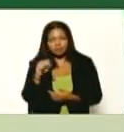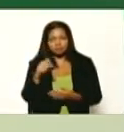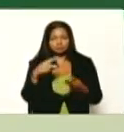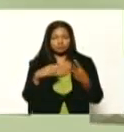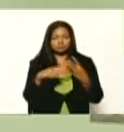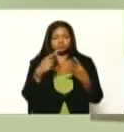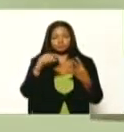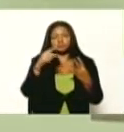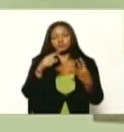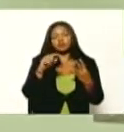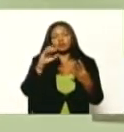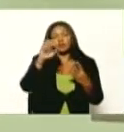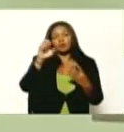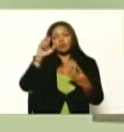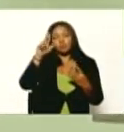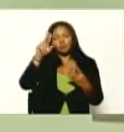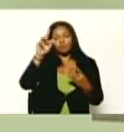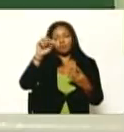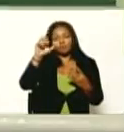Eufrasio Guerrero y